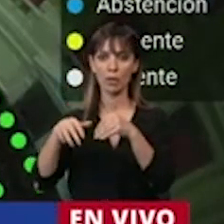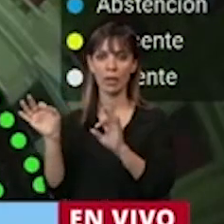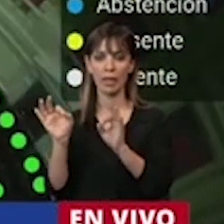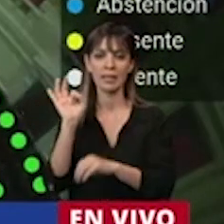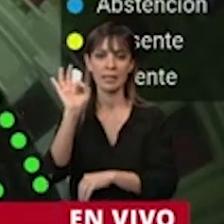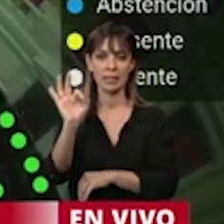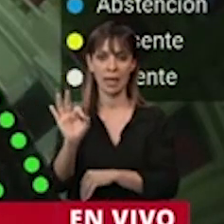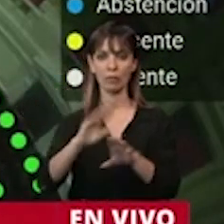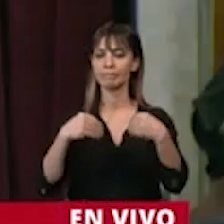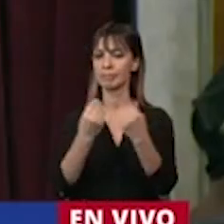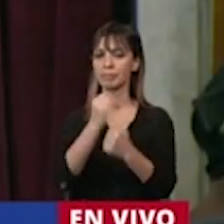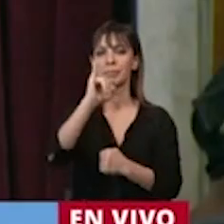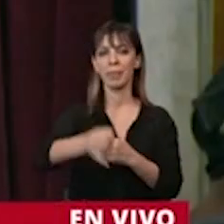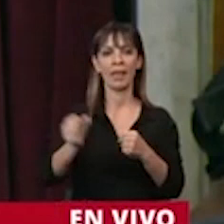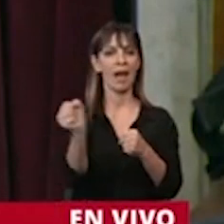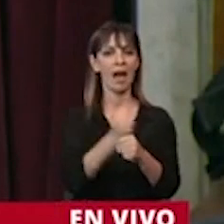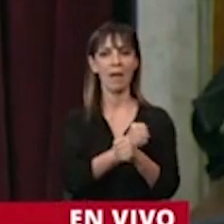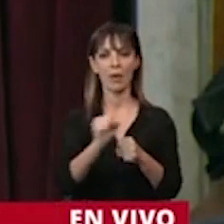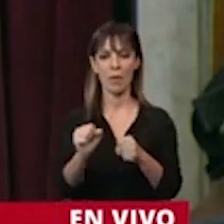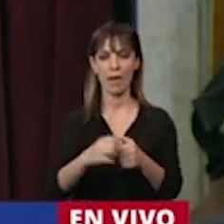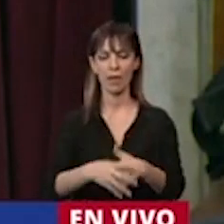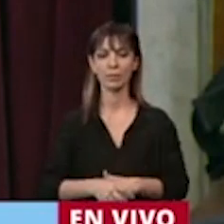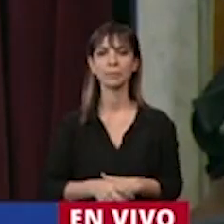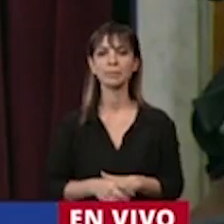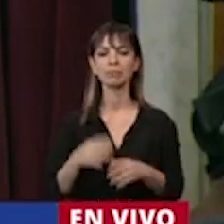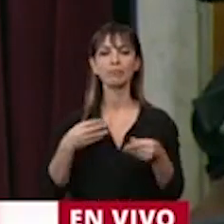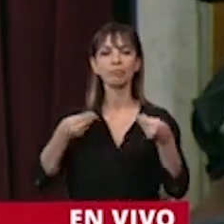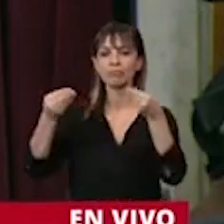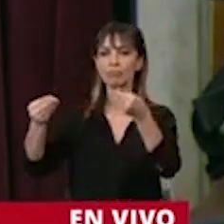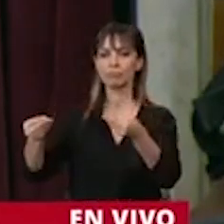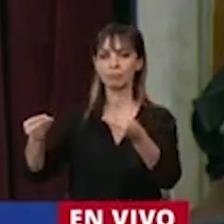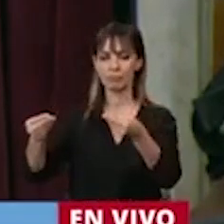abstenciones. Resulta afirmativa y se comunicará al